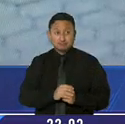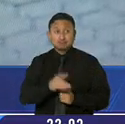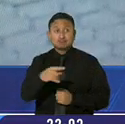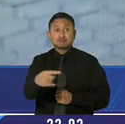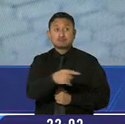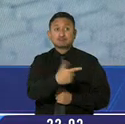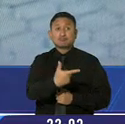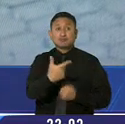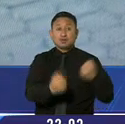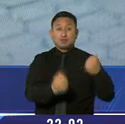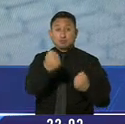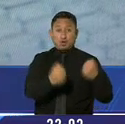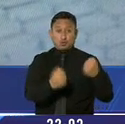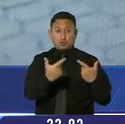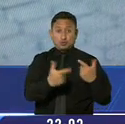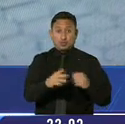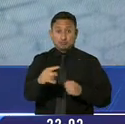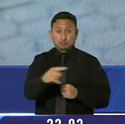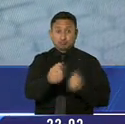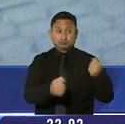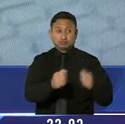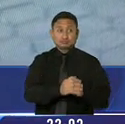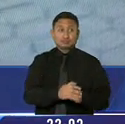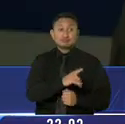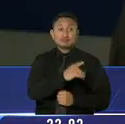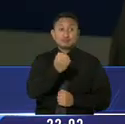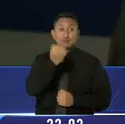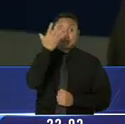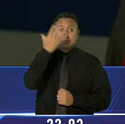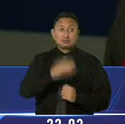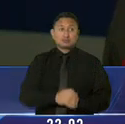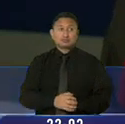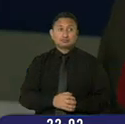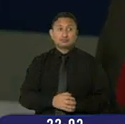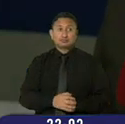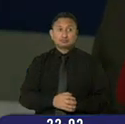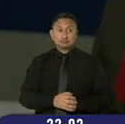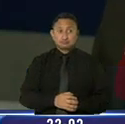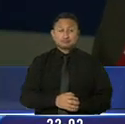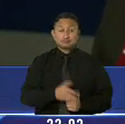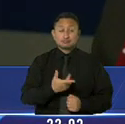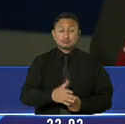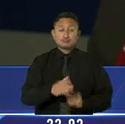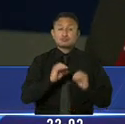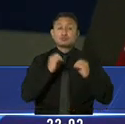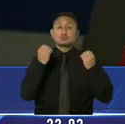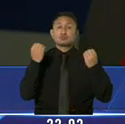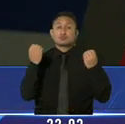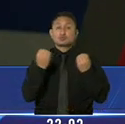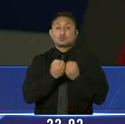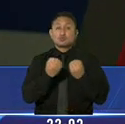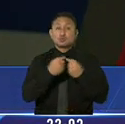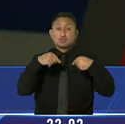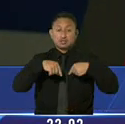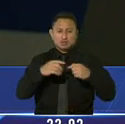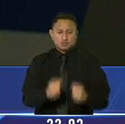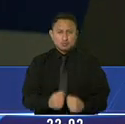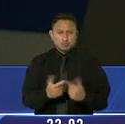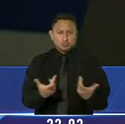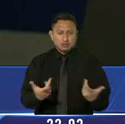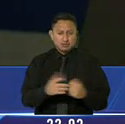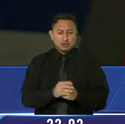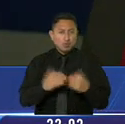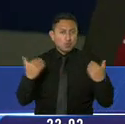que se movilizaban, un auto blanco. Es una banda que operaba con mucha fuerza y que en cualquier